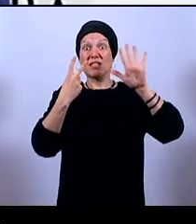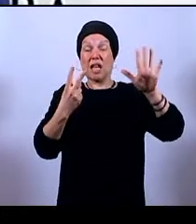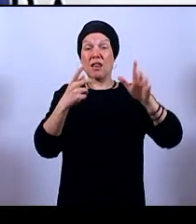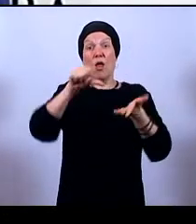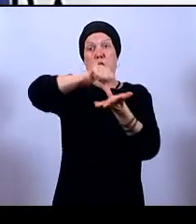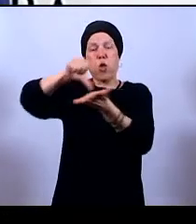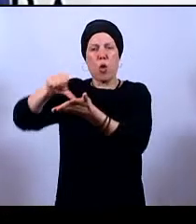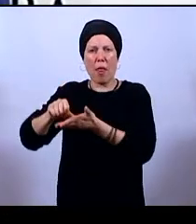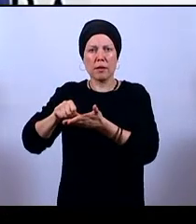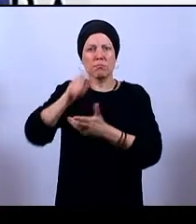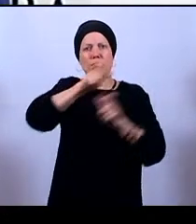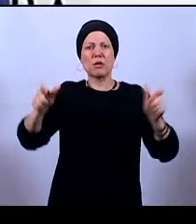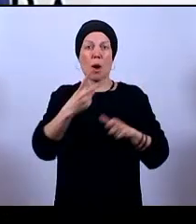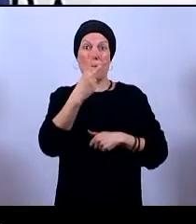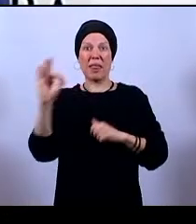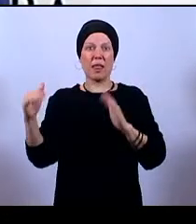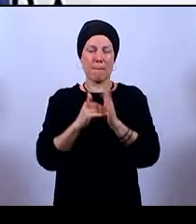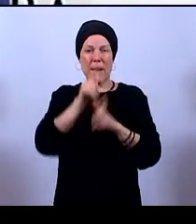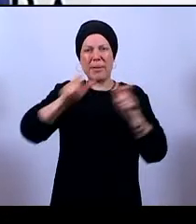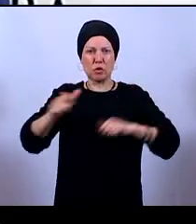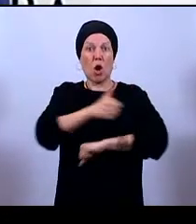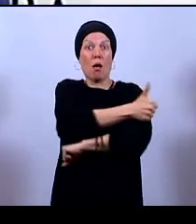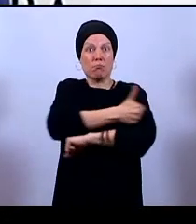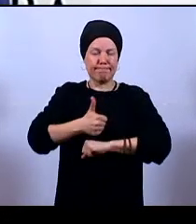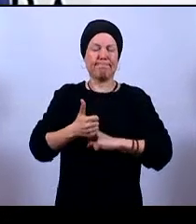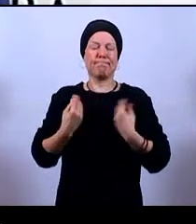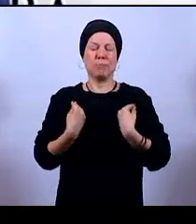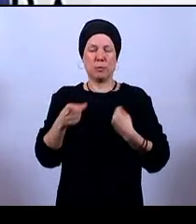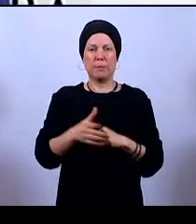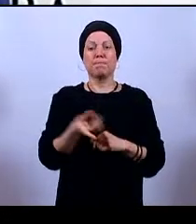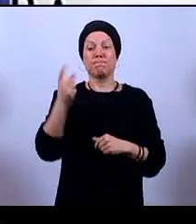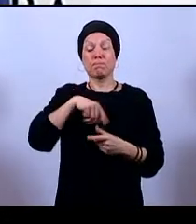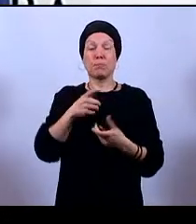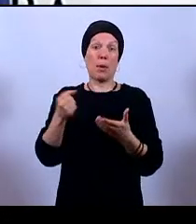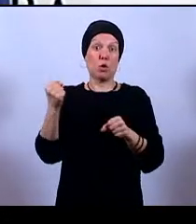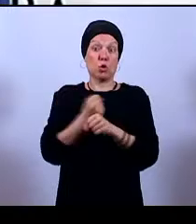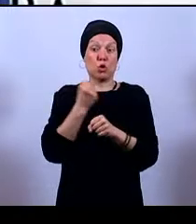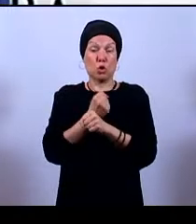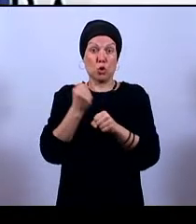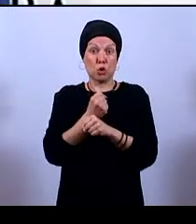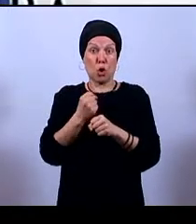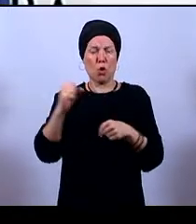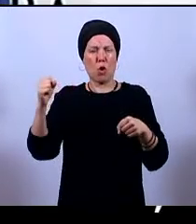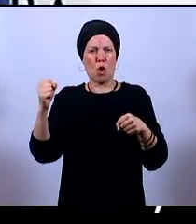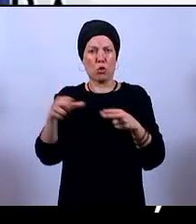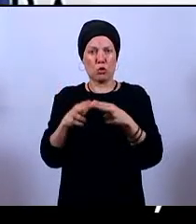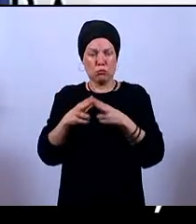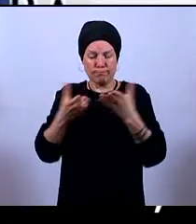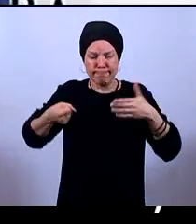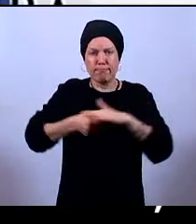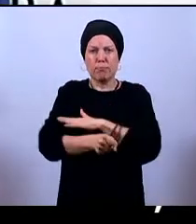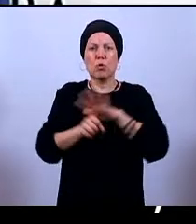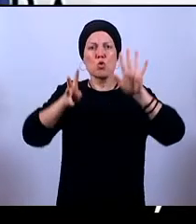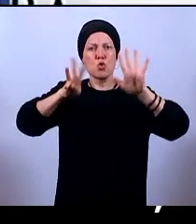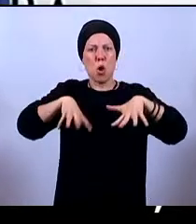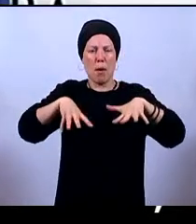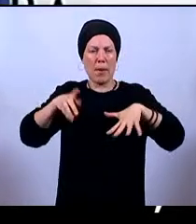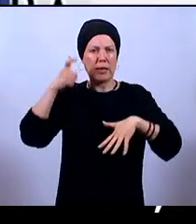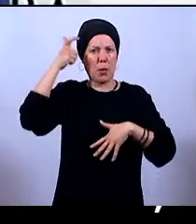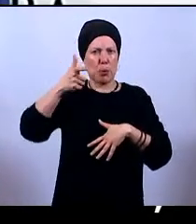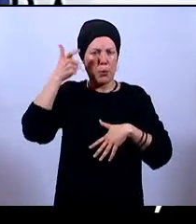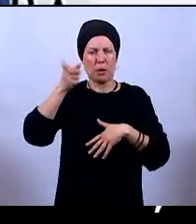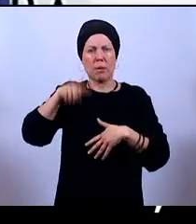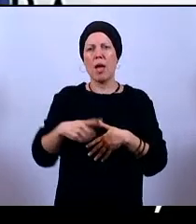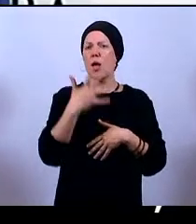habitantes. El programa de crecimiento e inserción sociolaboral Crisol tiene una duración de 9 meses y un presupuesto